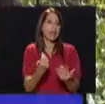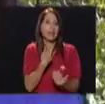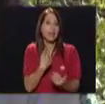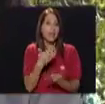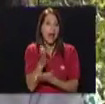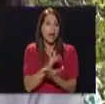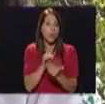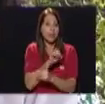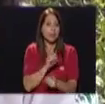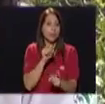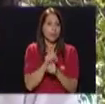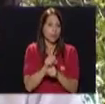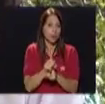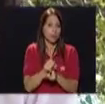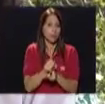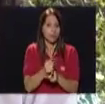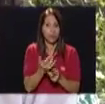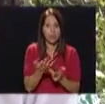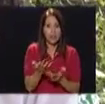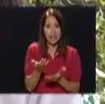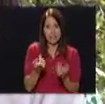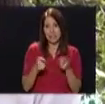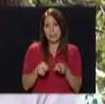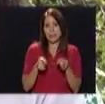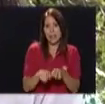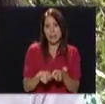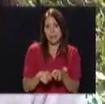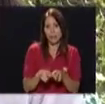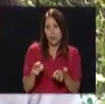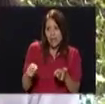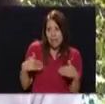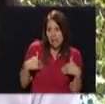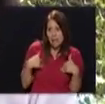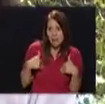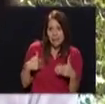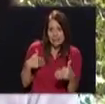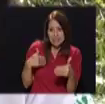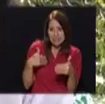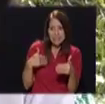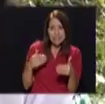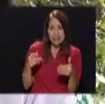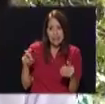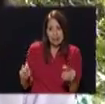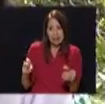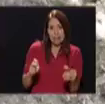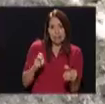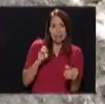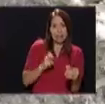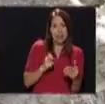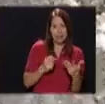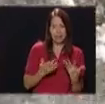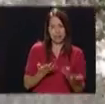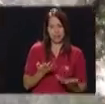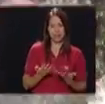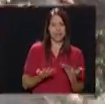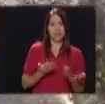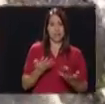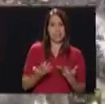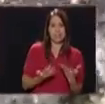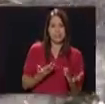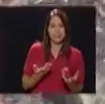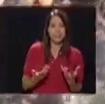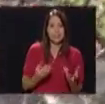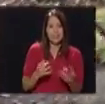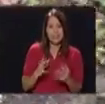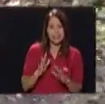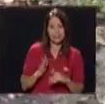¿verdad? En el caso de que alguien tenga algún inconveniente o alguna situación de interacción con la vida silvestre, ¿verdad? Que